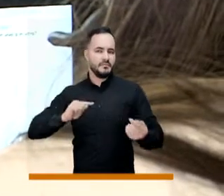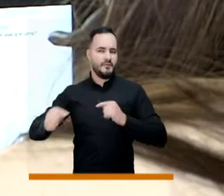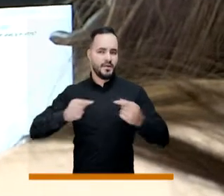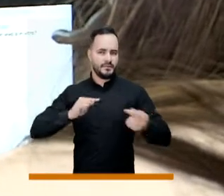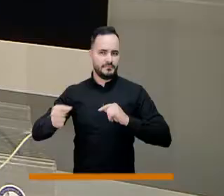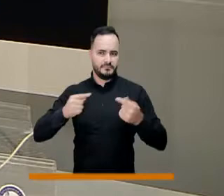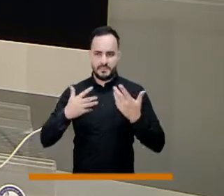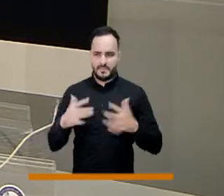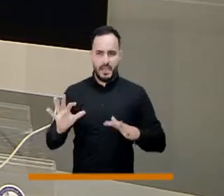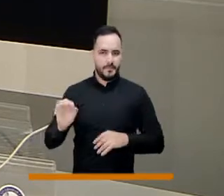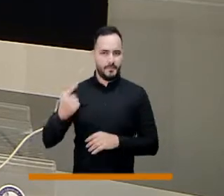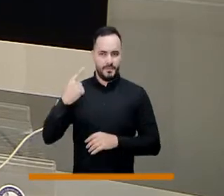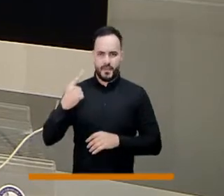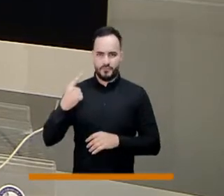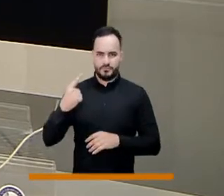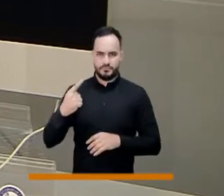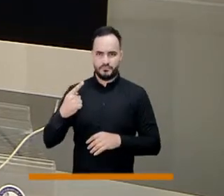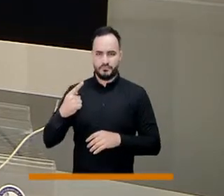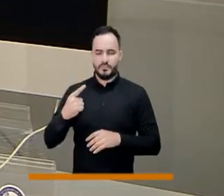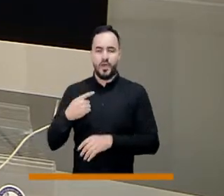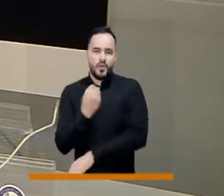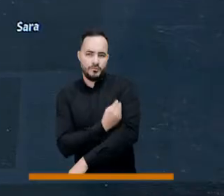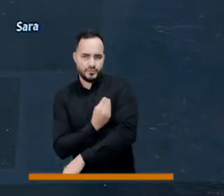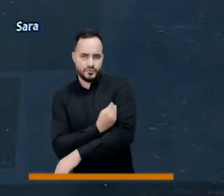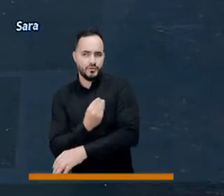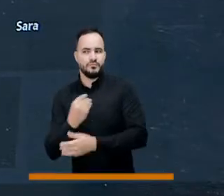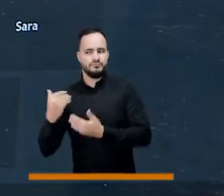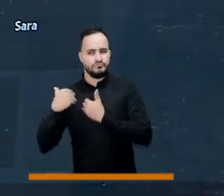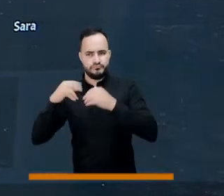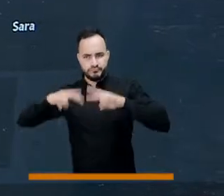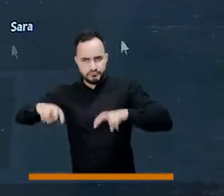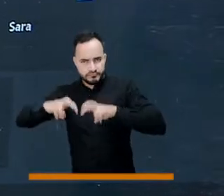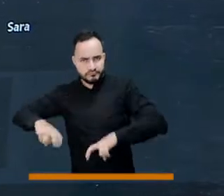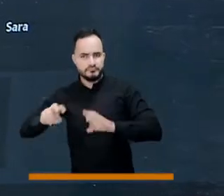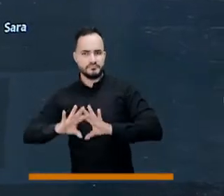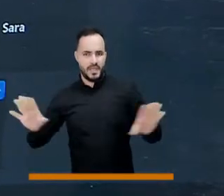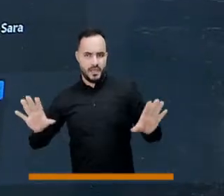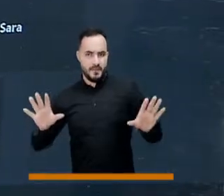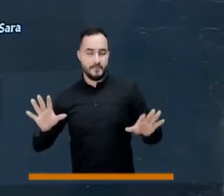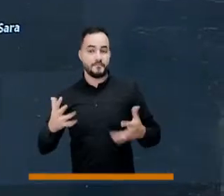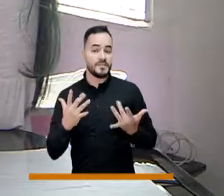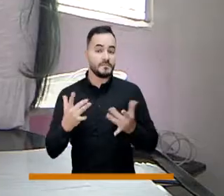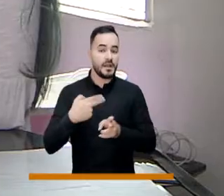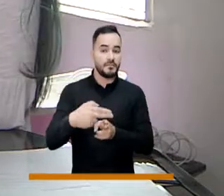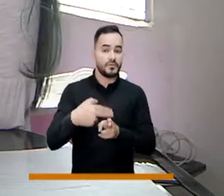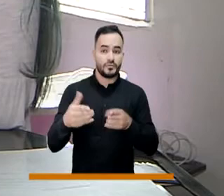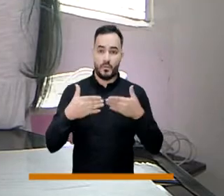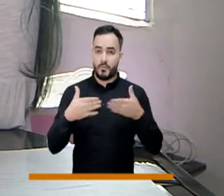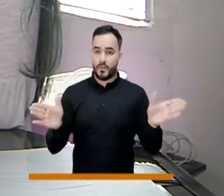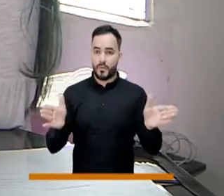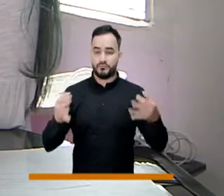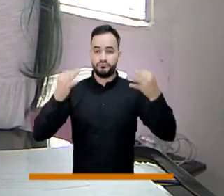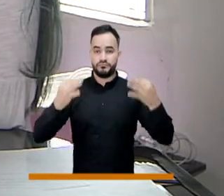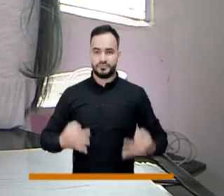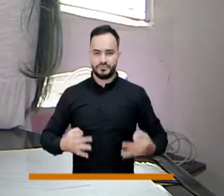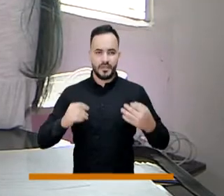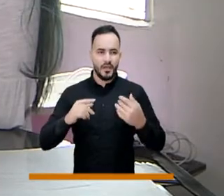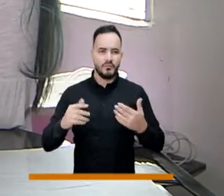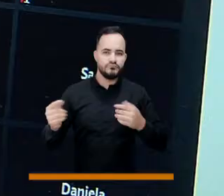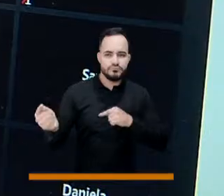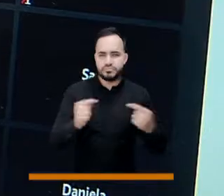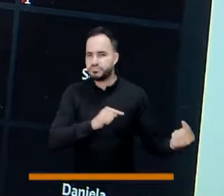debate. Ya ahora cuando iniciemos las sesiones ordinarias del Consejo de Medellín